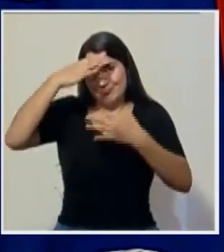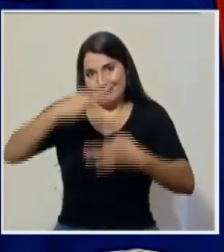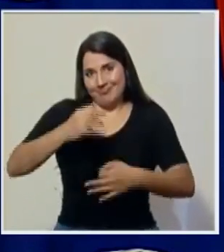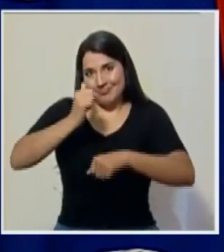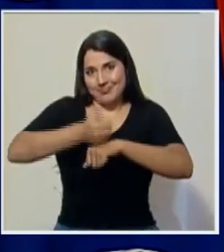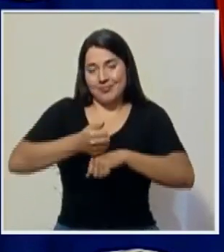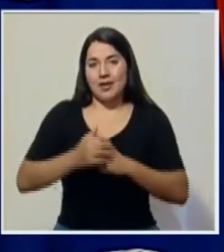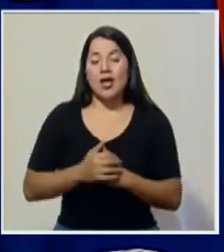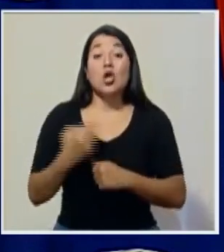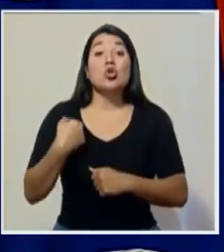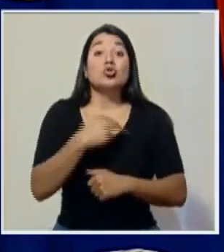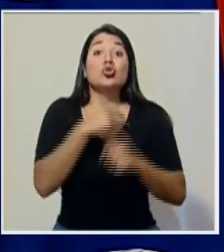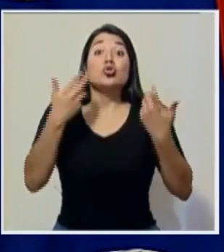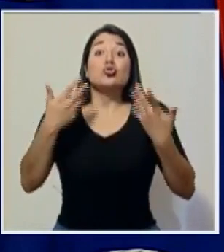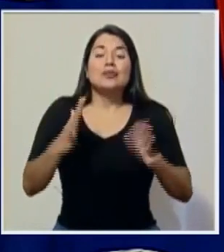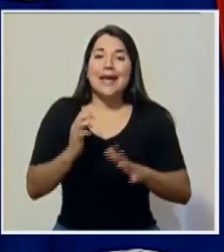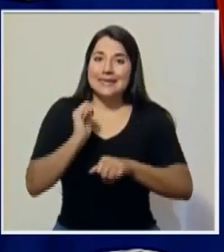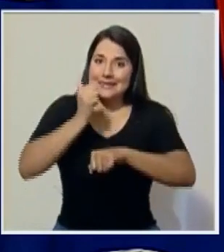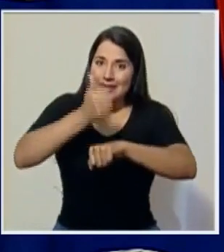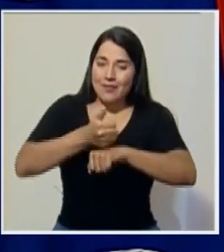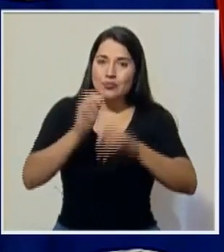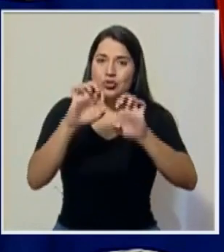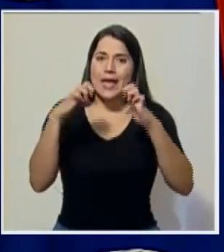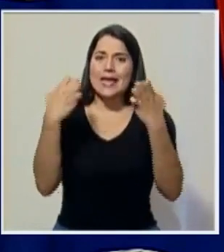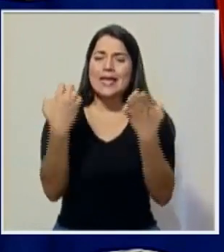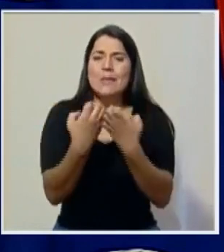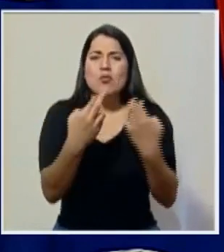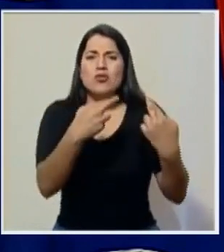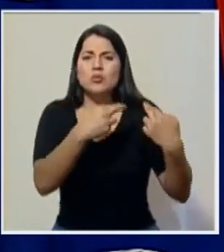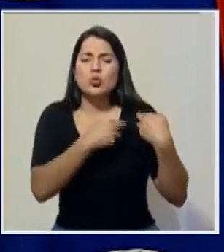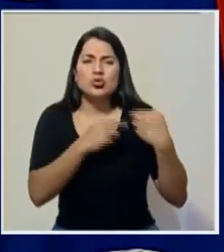Hemos integrado un equipo de atención de